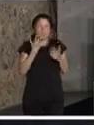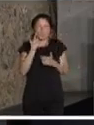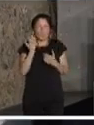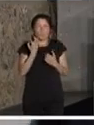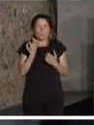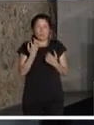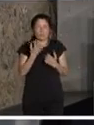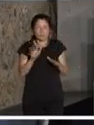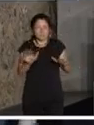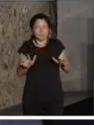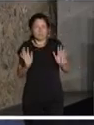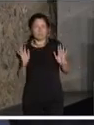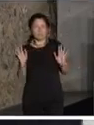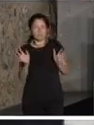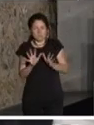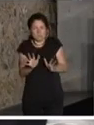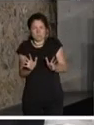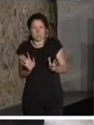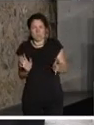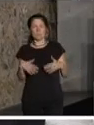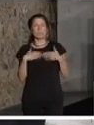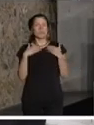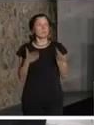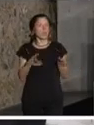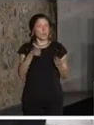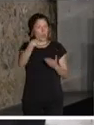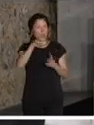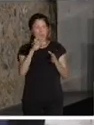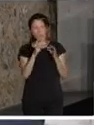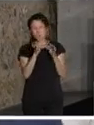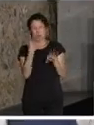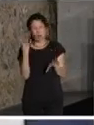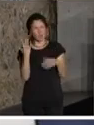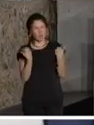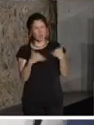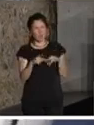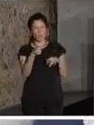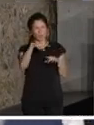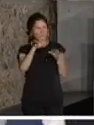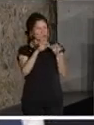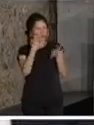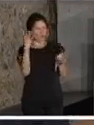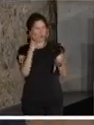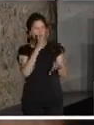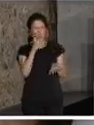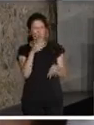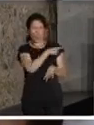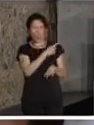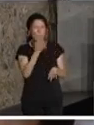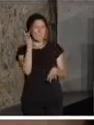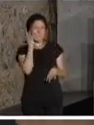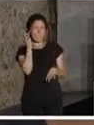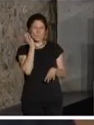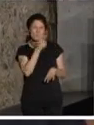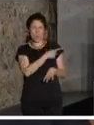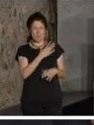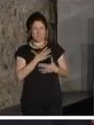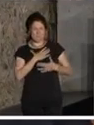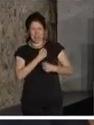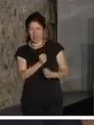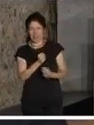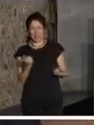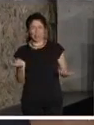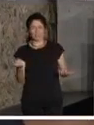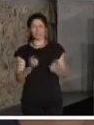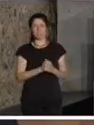ha sido terrible terrible entonces tenéis tanta suerte tenéis tanta suerte de contar como una mujer valiente